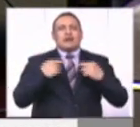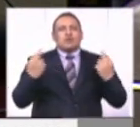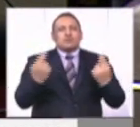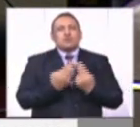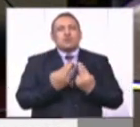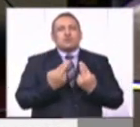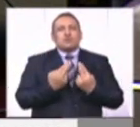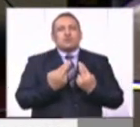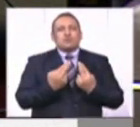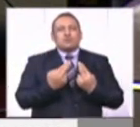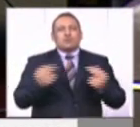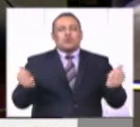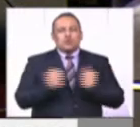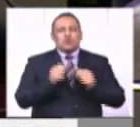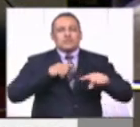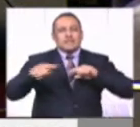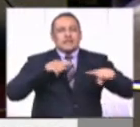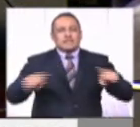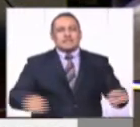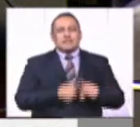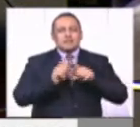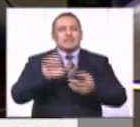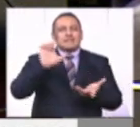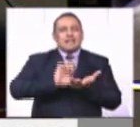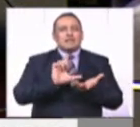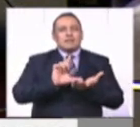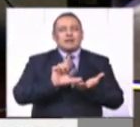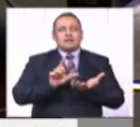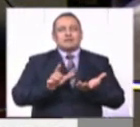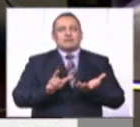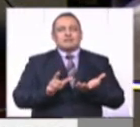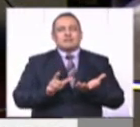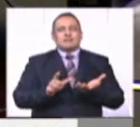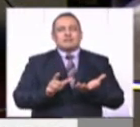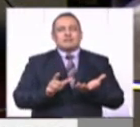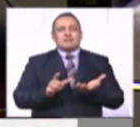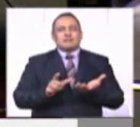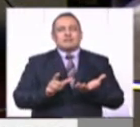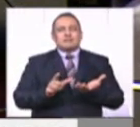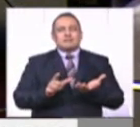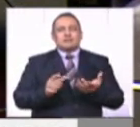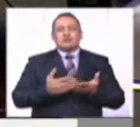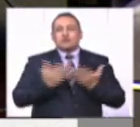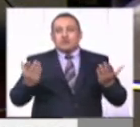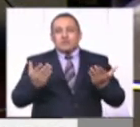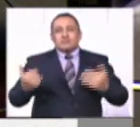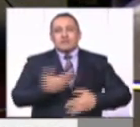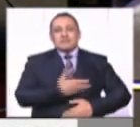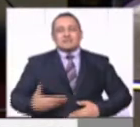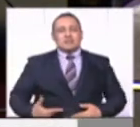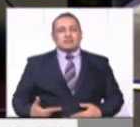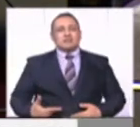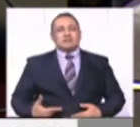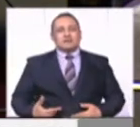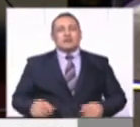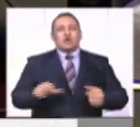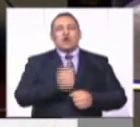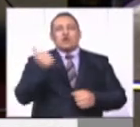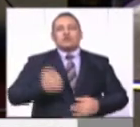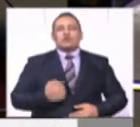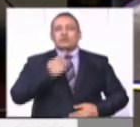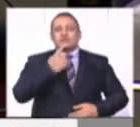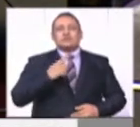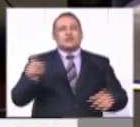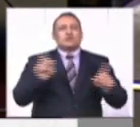reunión con dirigentes de Lima Metropolitano entonces presidente otros dicen